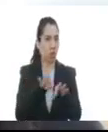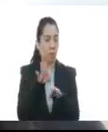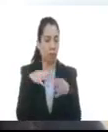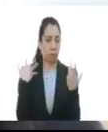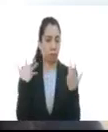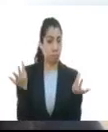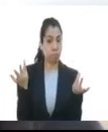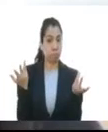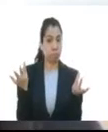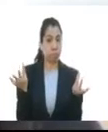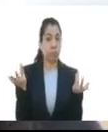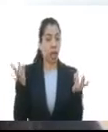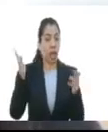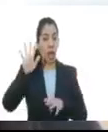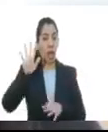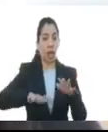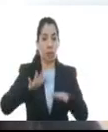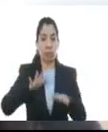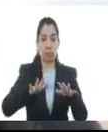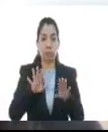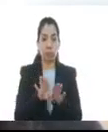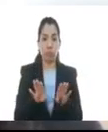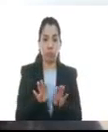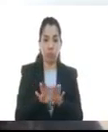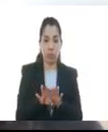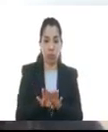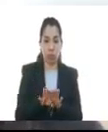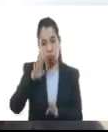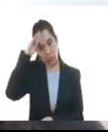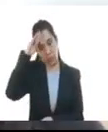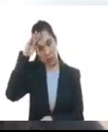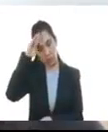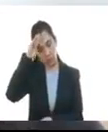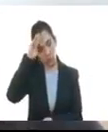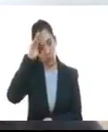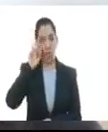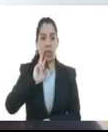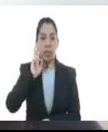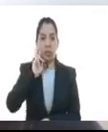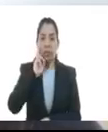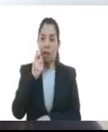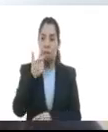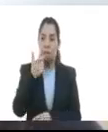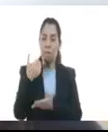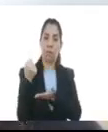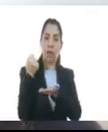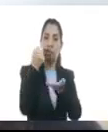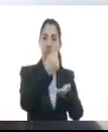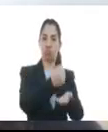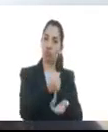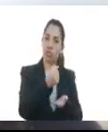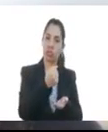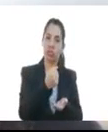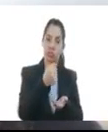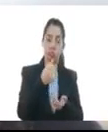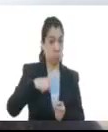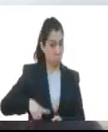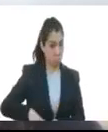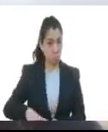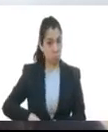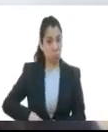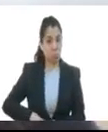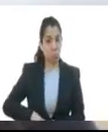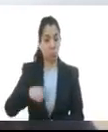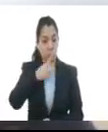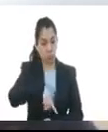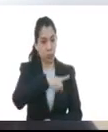este ángulo seguramente no se ha tocado, ¿no? Cómo pensar en presupuestos públicos que contemplen, que